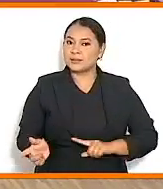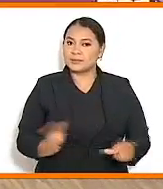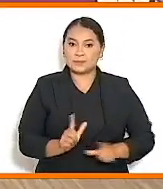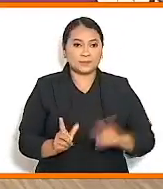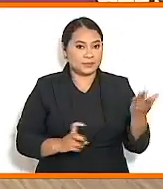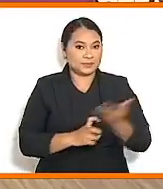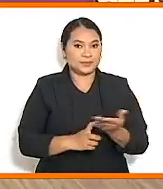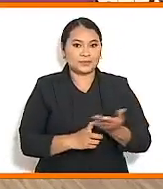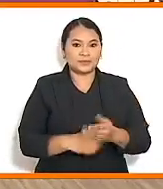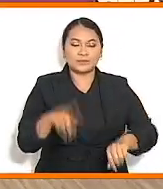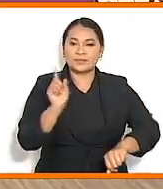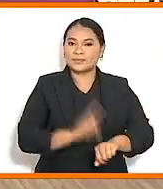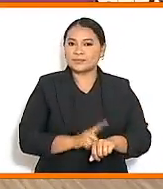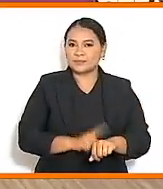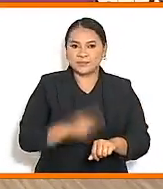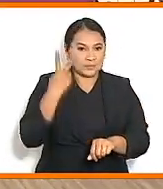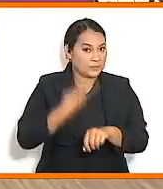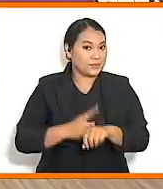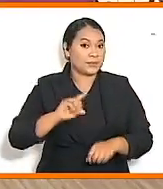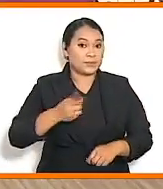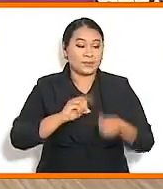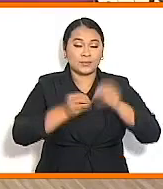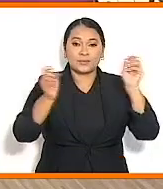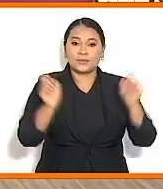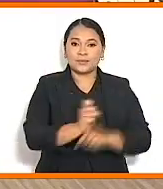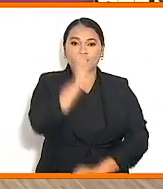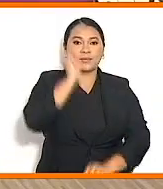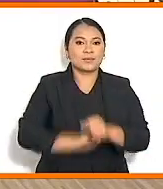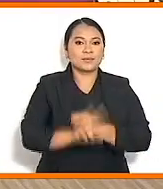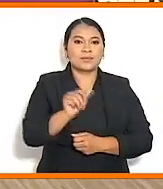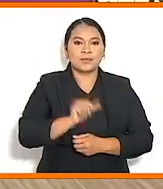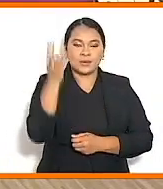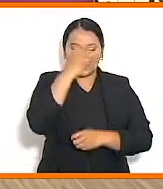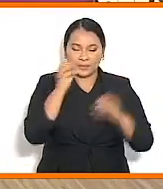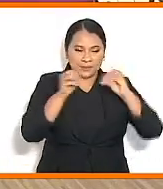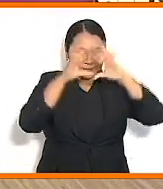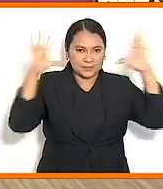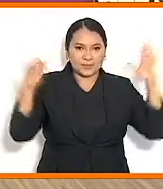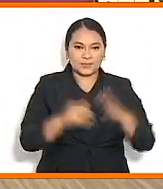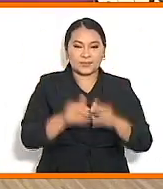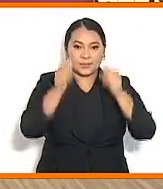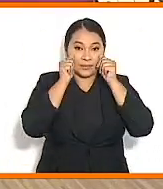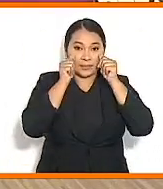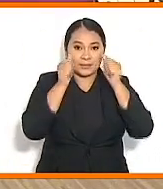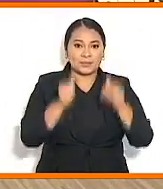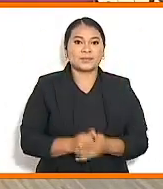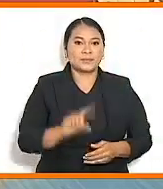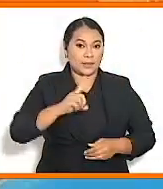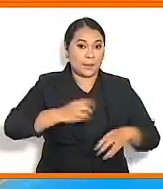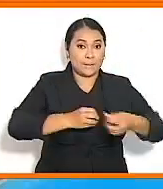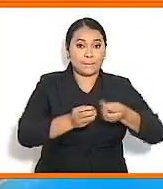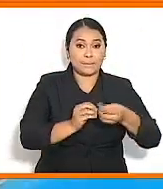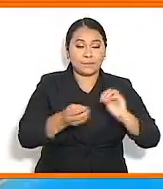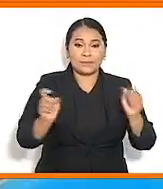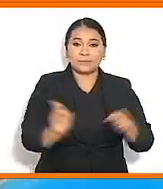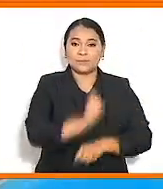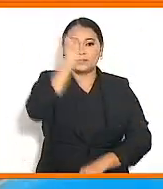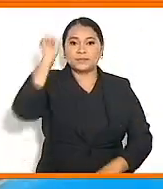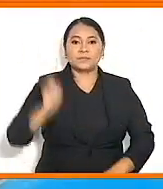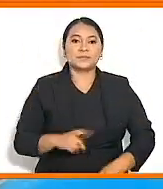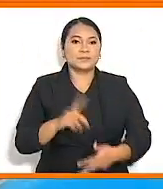vienen esos tres números ganadores en esta hermosa mañana. Atentos, porque se viene tu primer número favorecido y este es